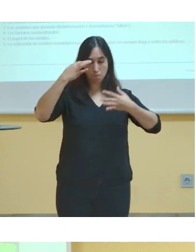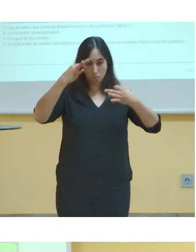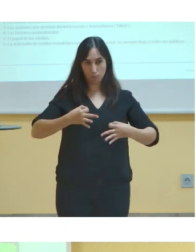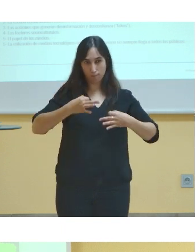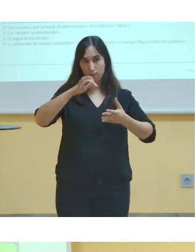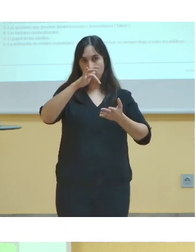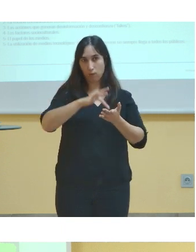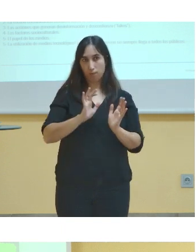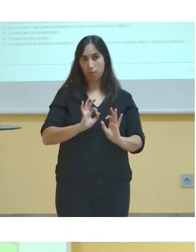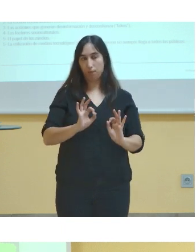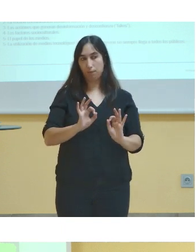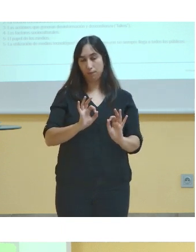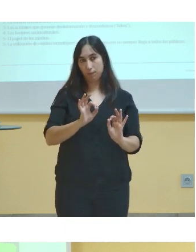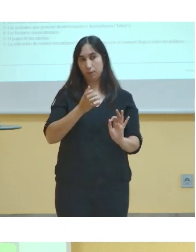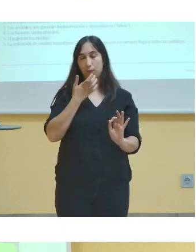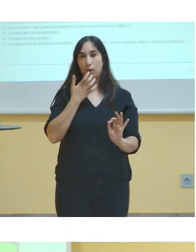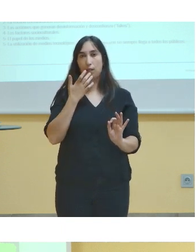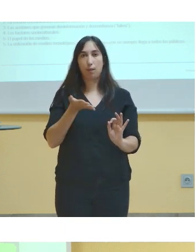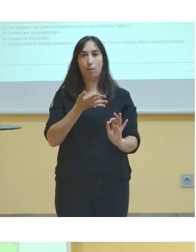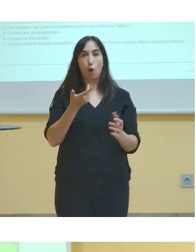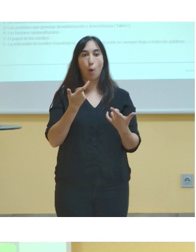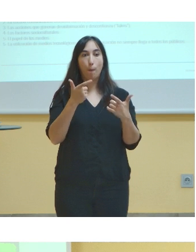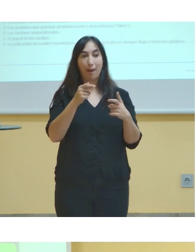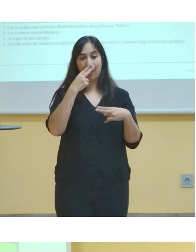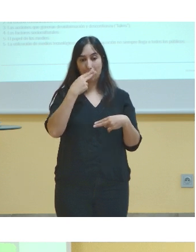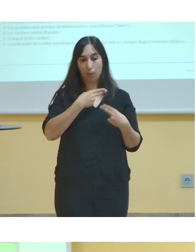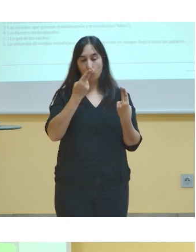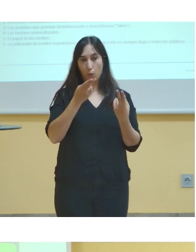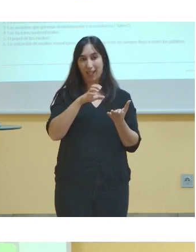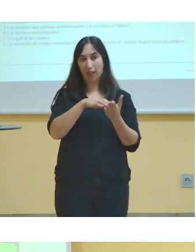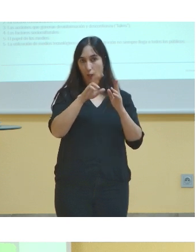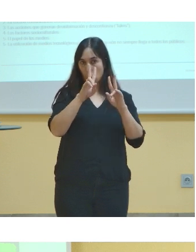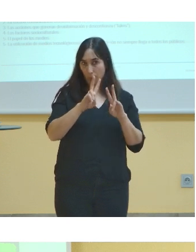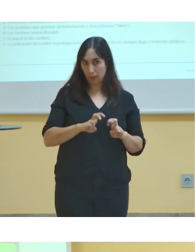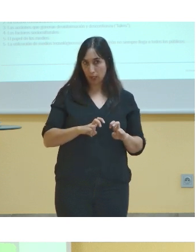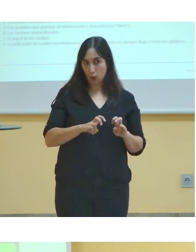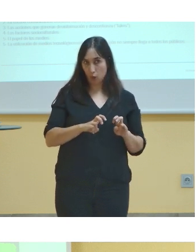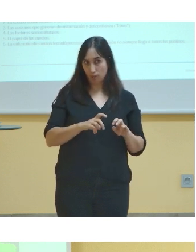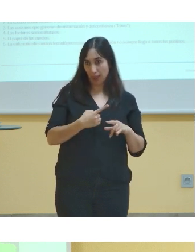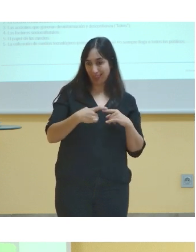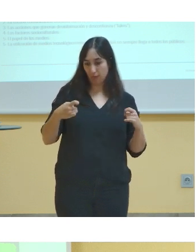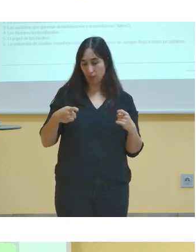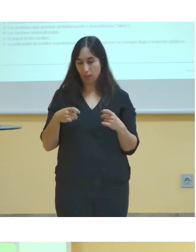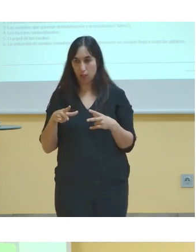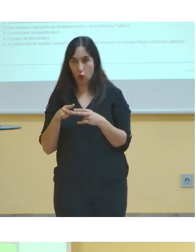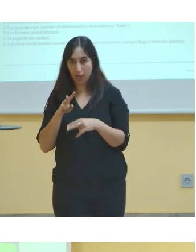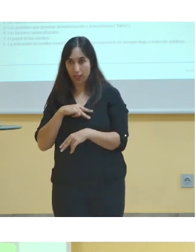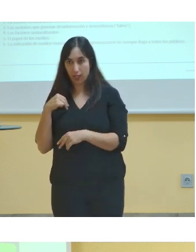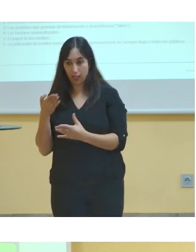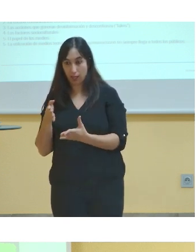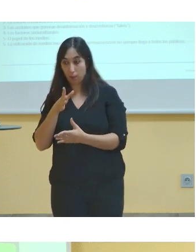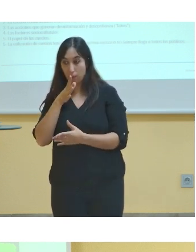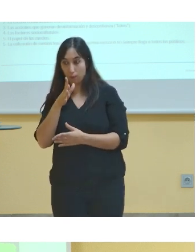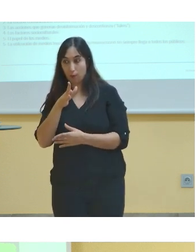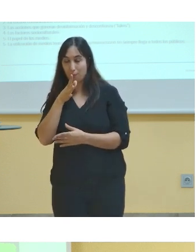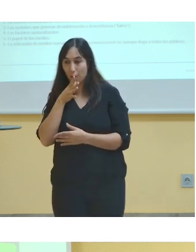desarrolla fundamentalmente, vamos a hablar de la parte pública, centros de investigación, y lo que es la sociedad en general. ¿Por qué? Pues porque